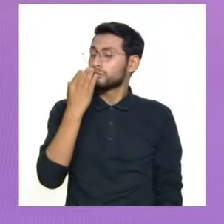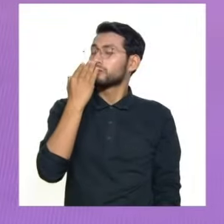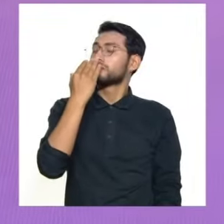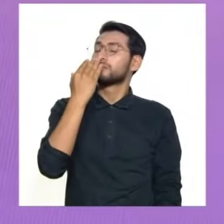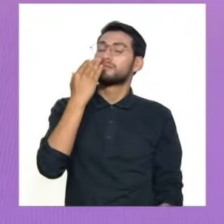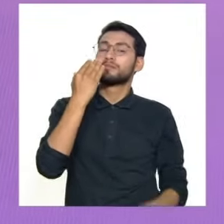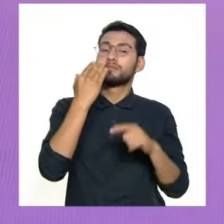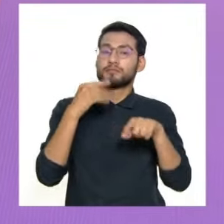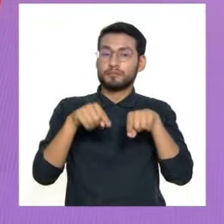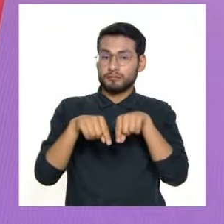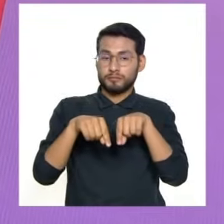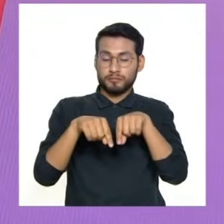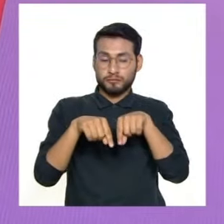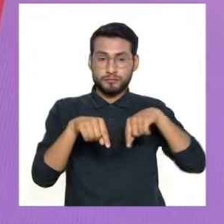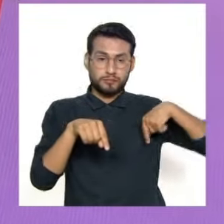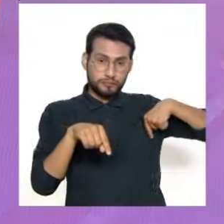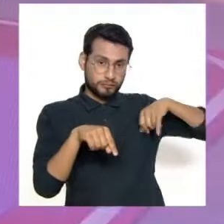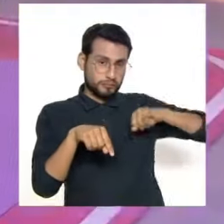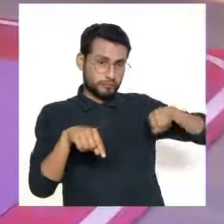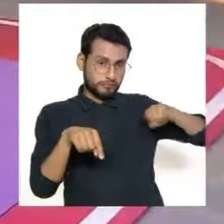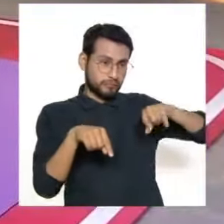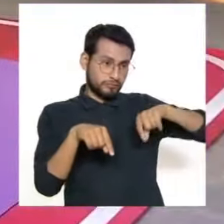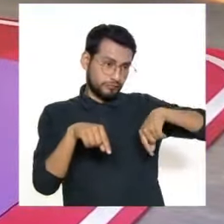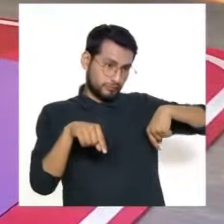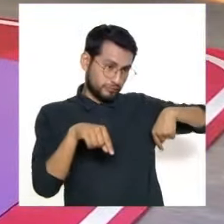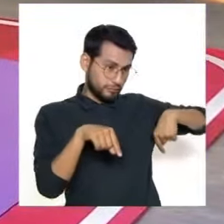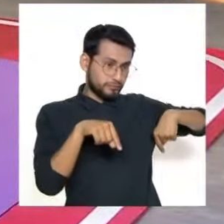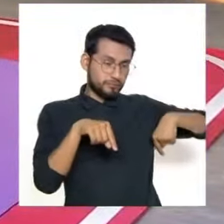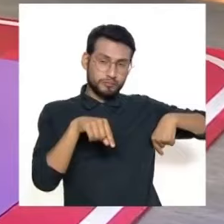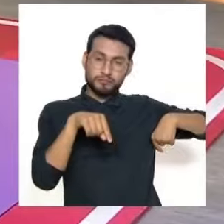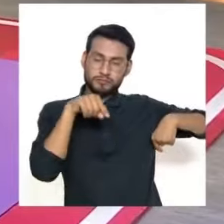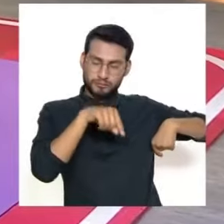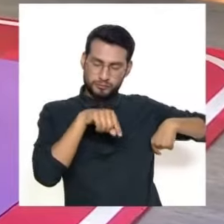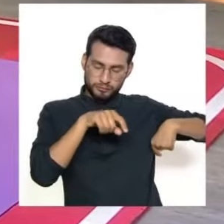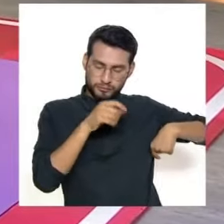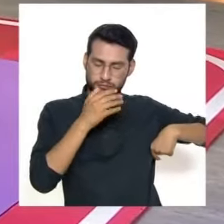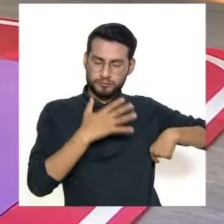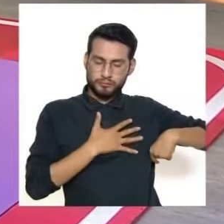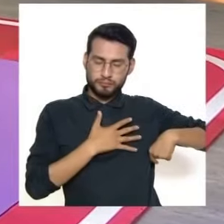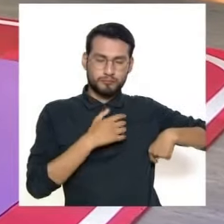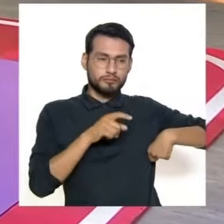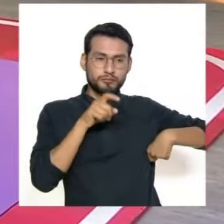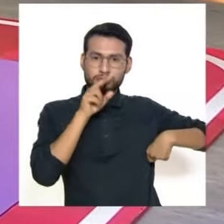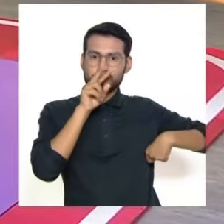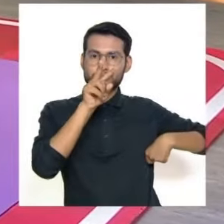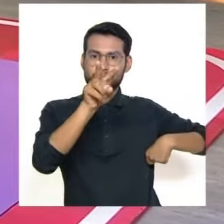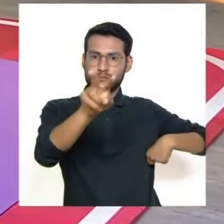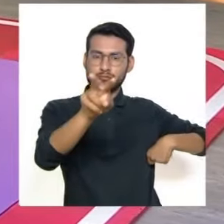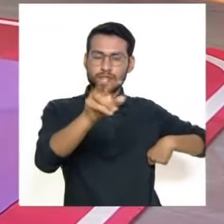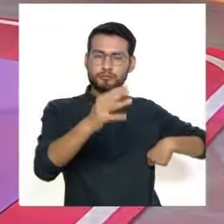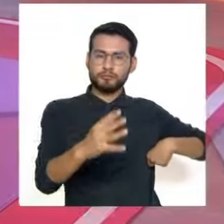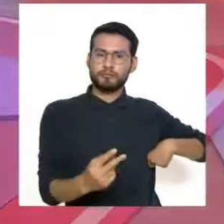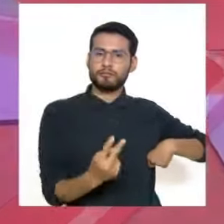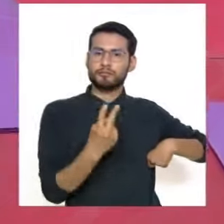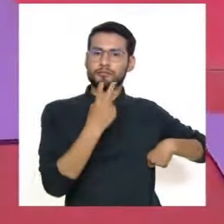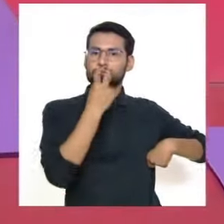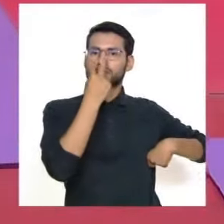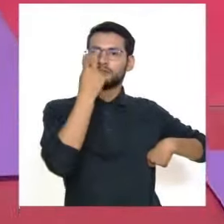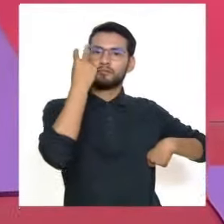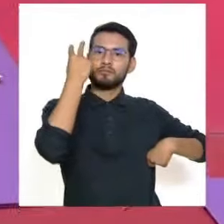izquierdo hacia atrás un paso largo apoyo la rodilla miro al frente inhalo